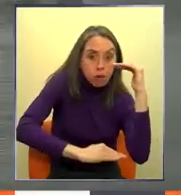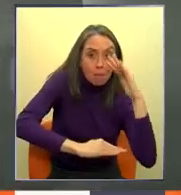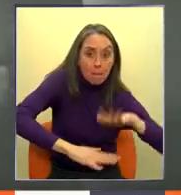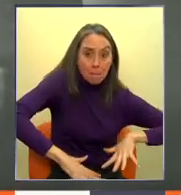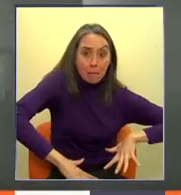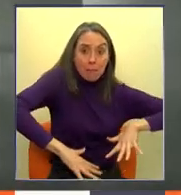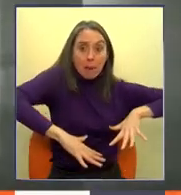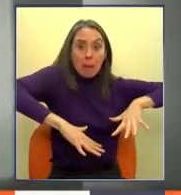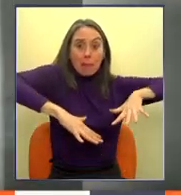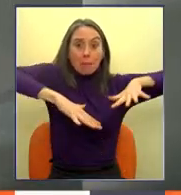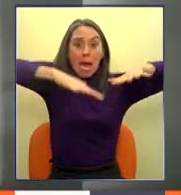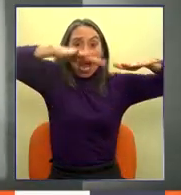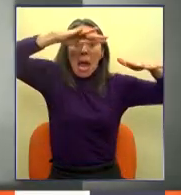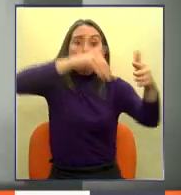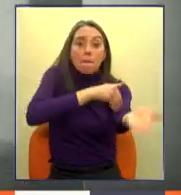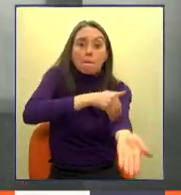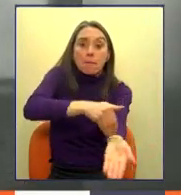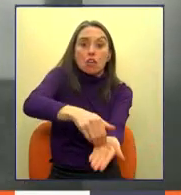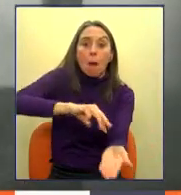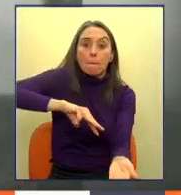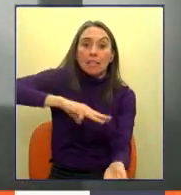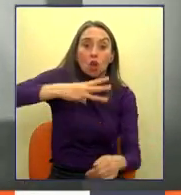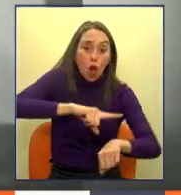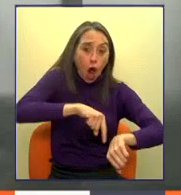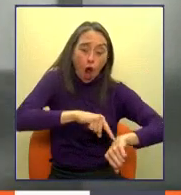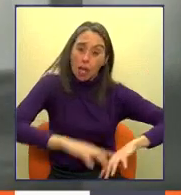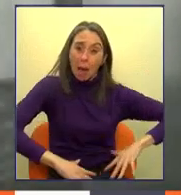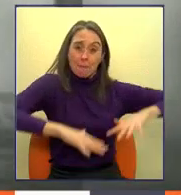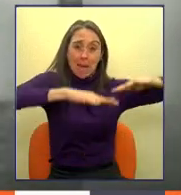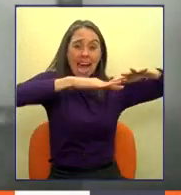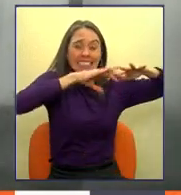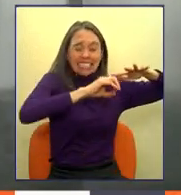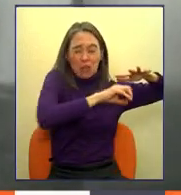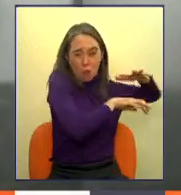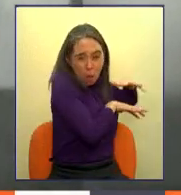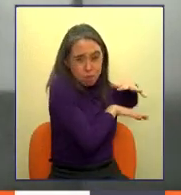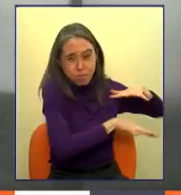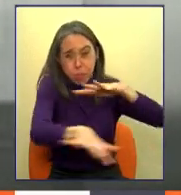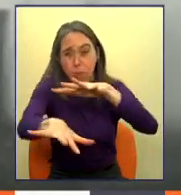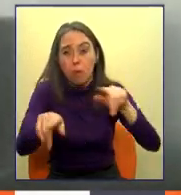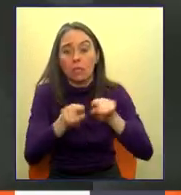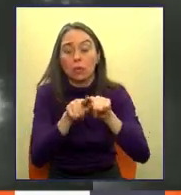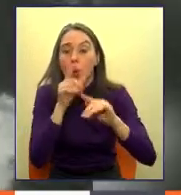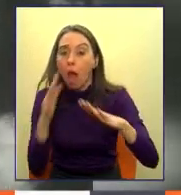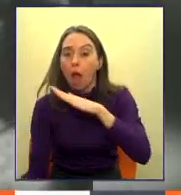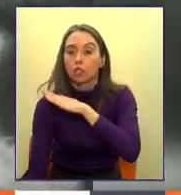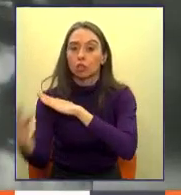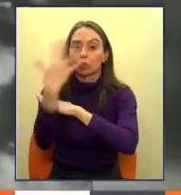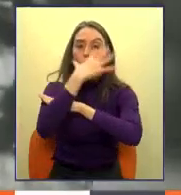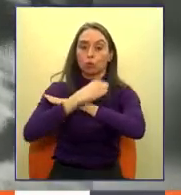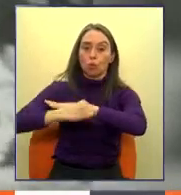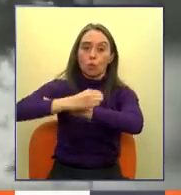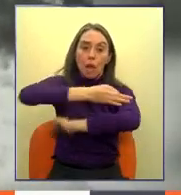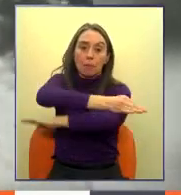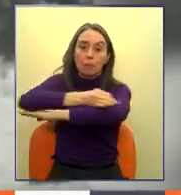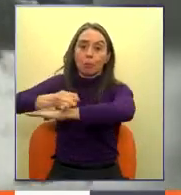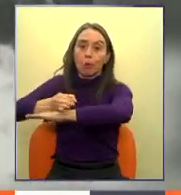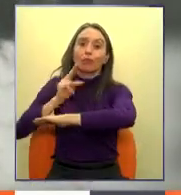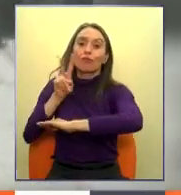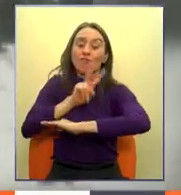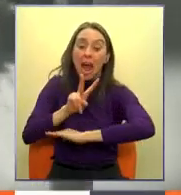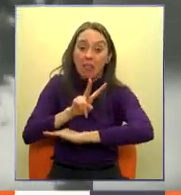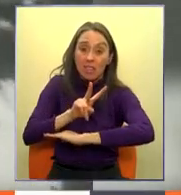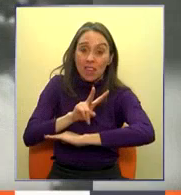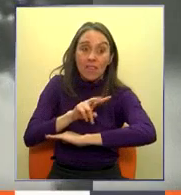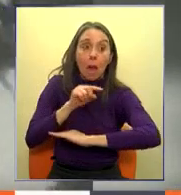por millones de metros cúbicos. Se temía un desastre similar al tsunami que había destruido la costa, pero esta vez con